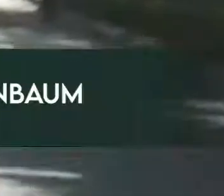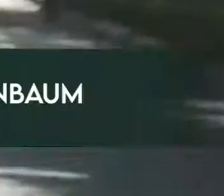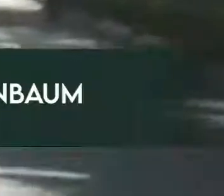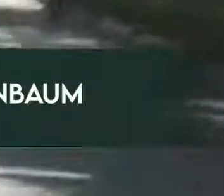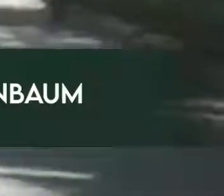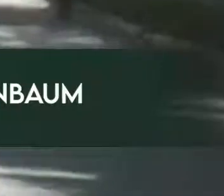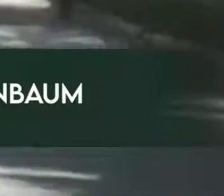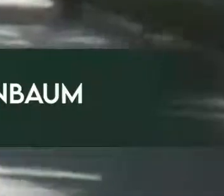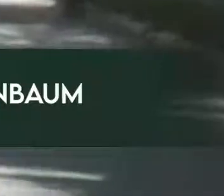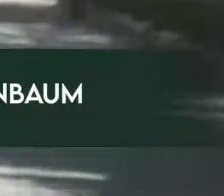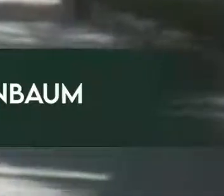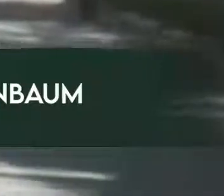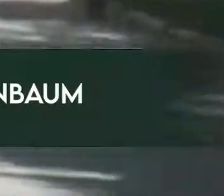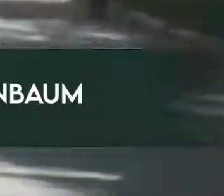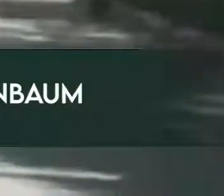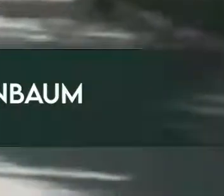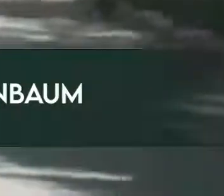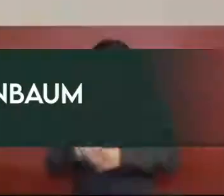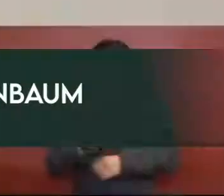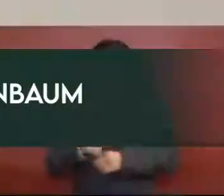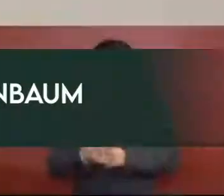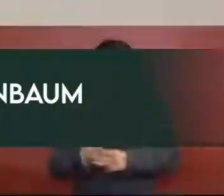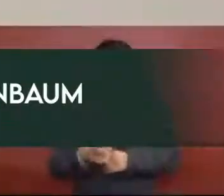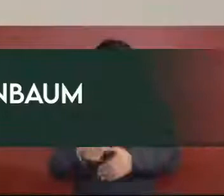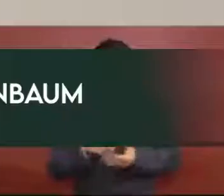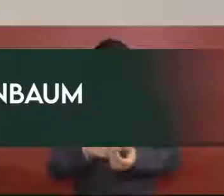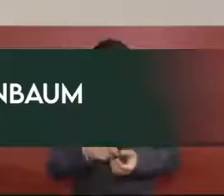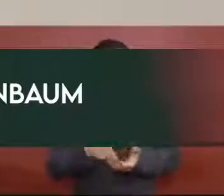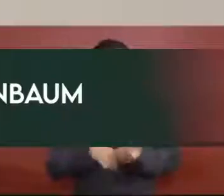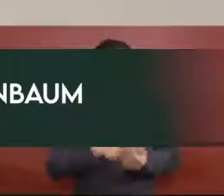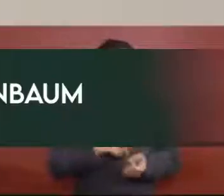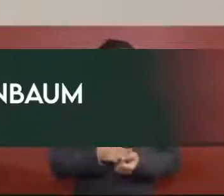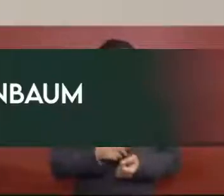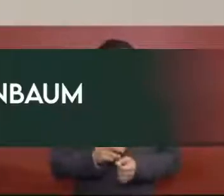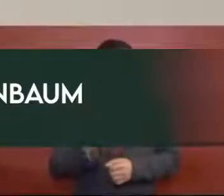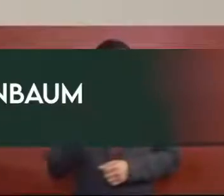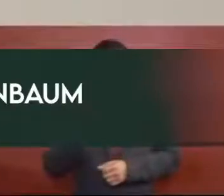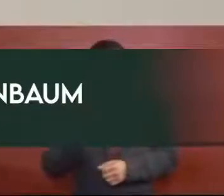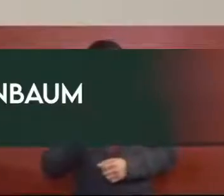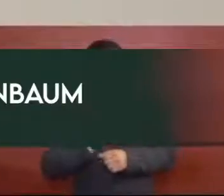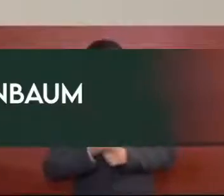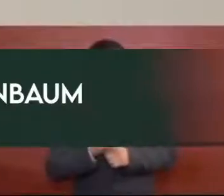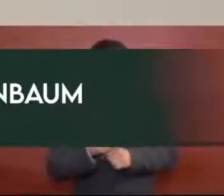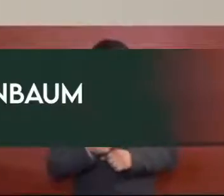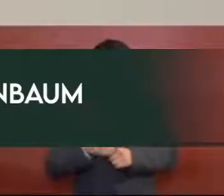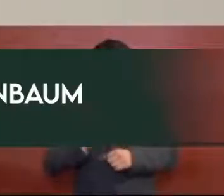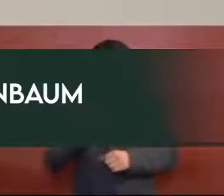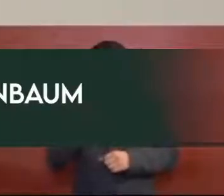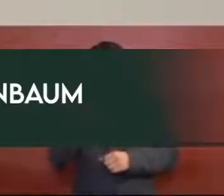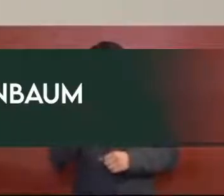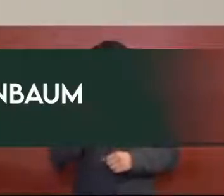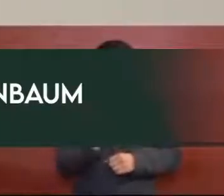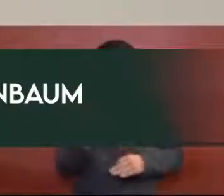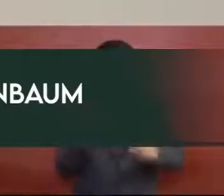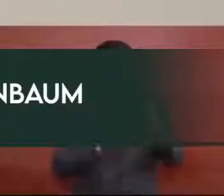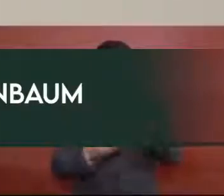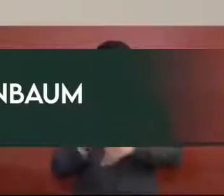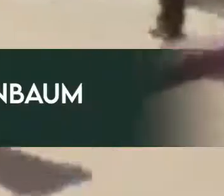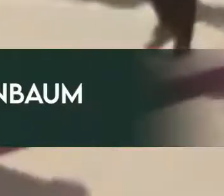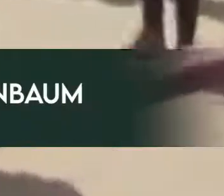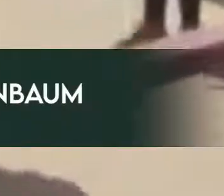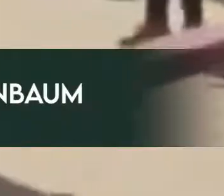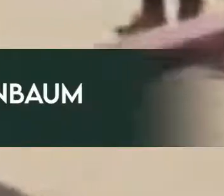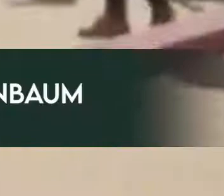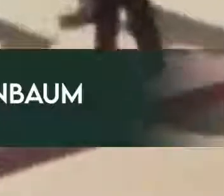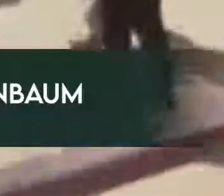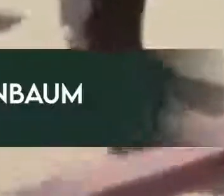ejercicio. Expuso que funcionó de manera eficaz el 99% de los 12.825 altavoces que se activaron para emitir